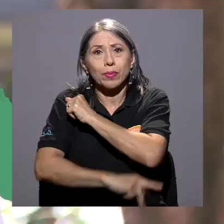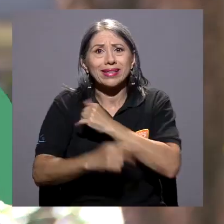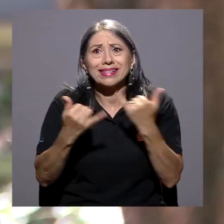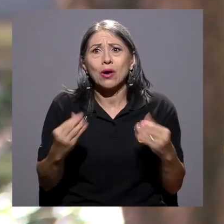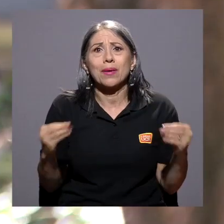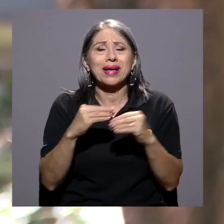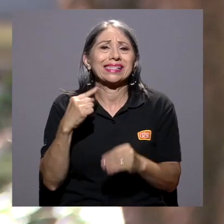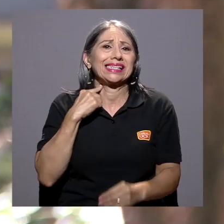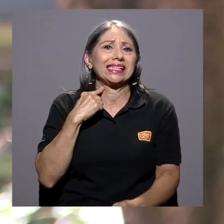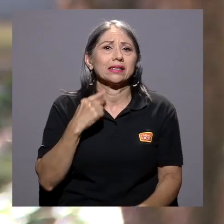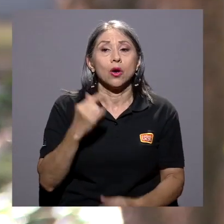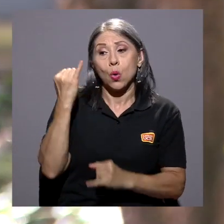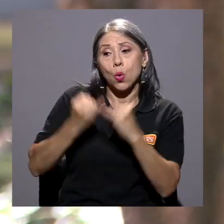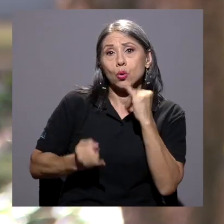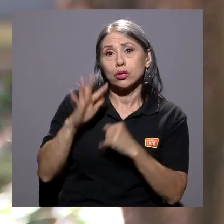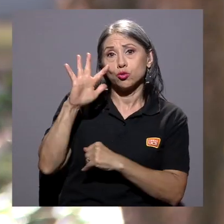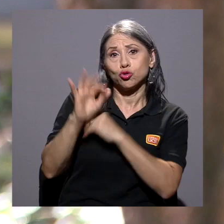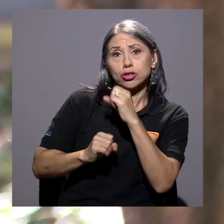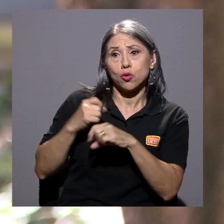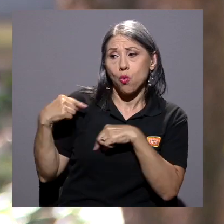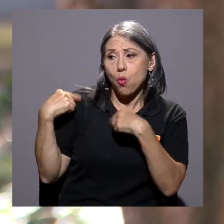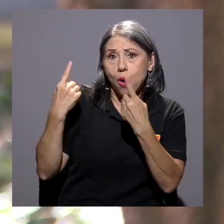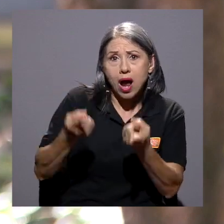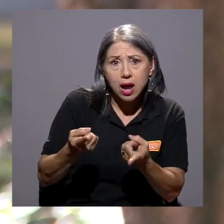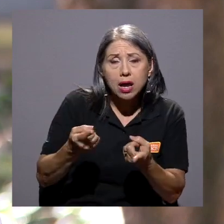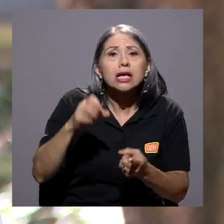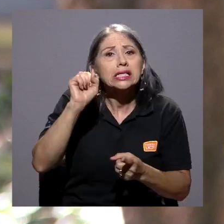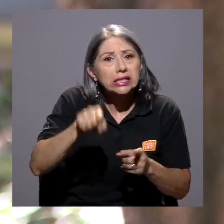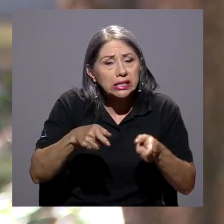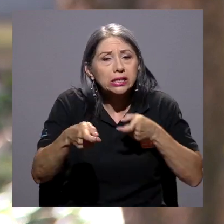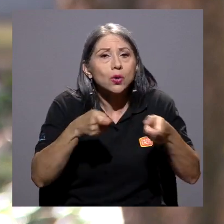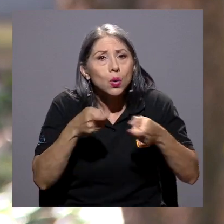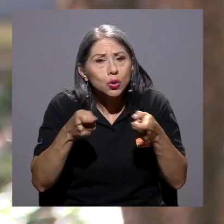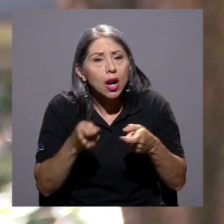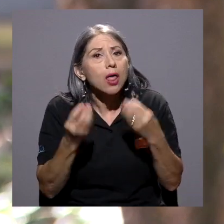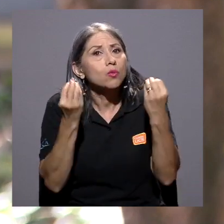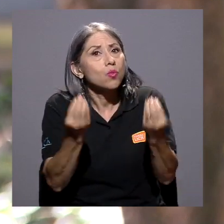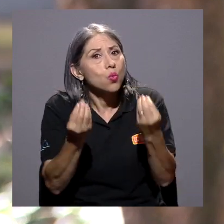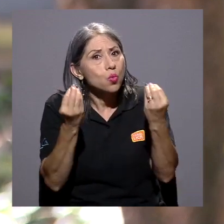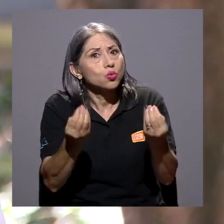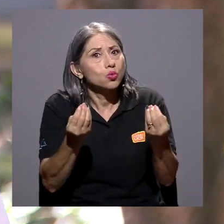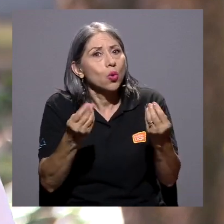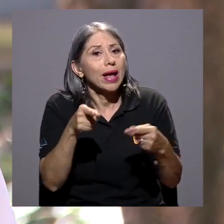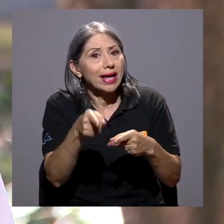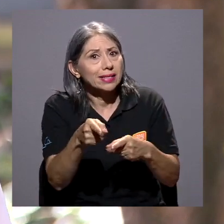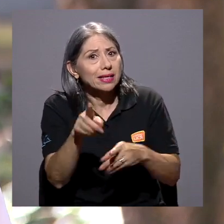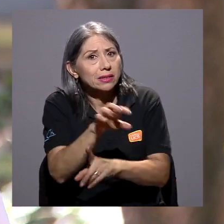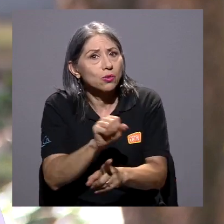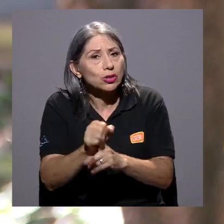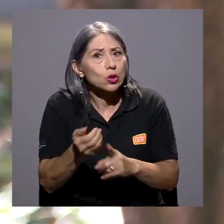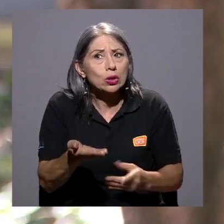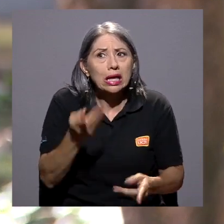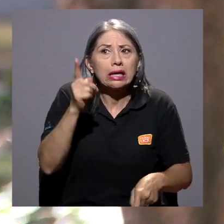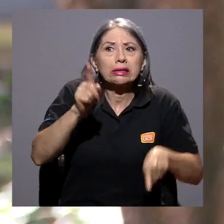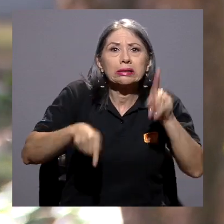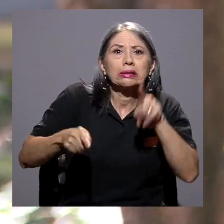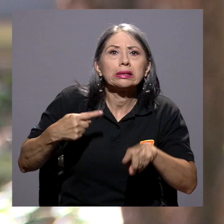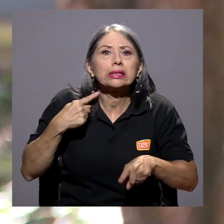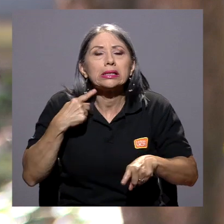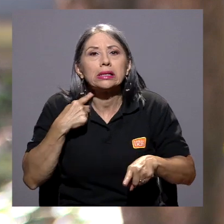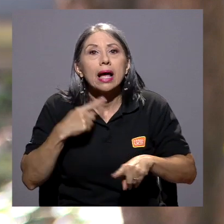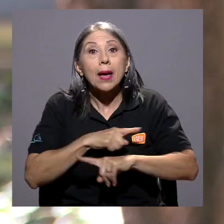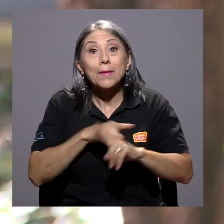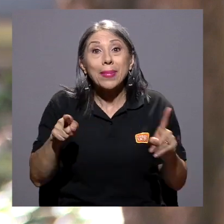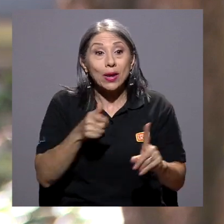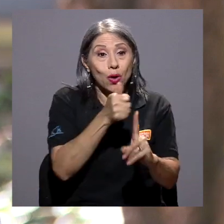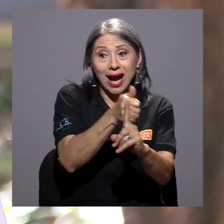analizamos el último quinquenio, lo que podemos ver es que sí se ha controlado bastante el incremento en el costo de vida, pero lo que ha sucedido es que los ingresos